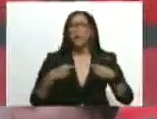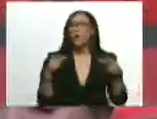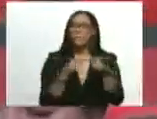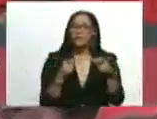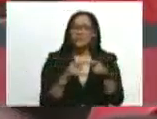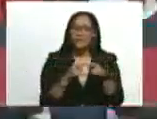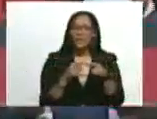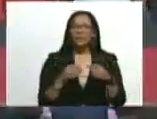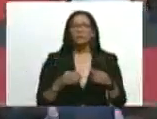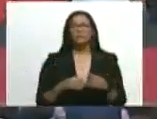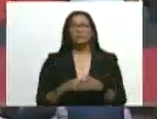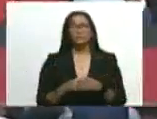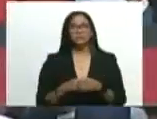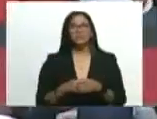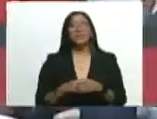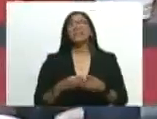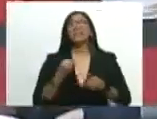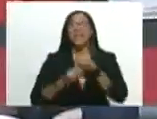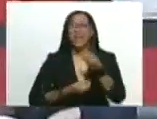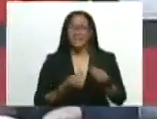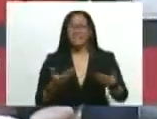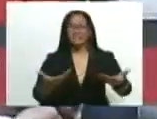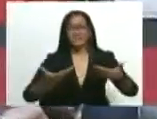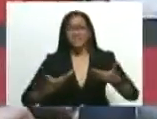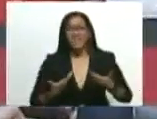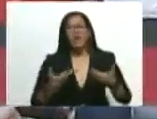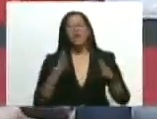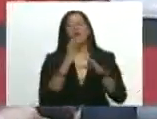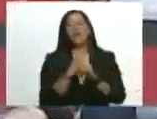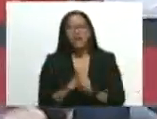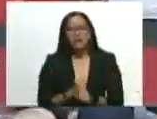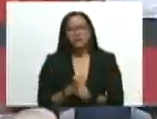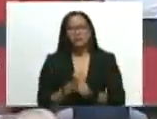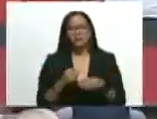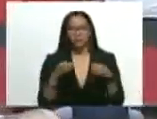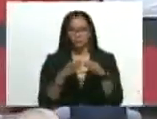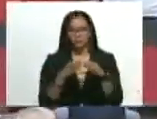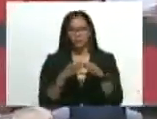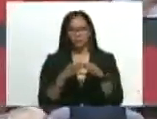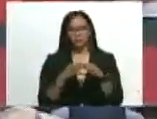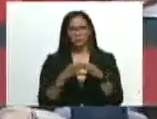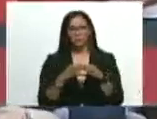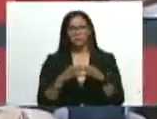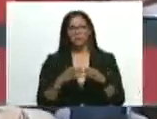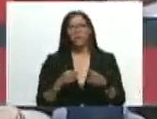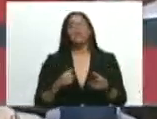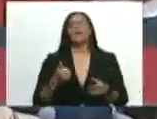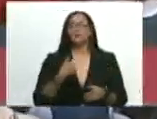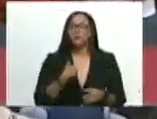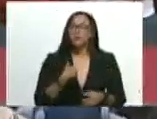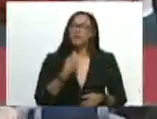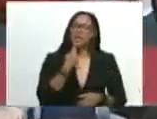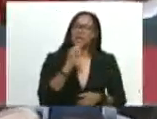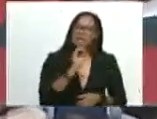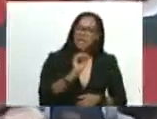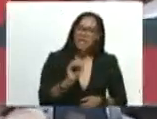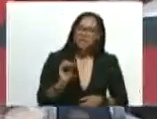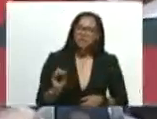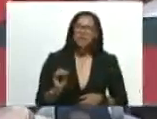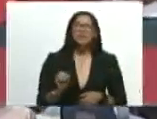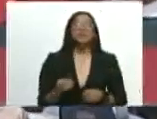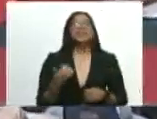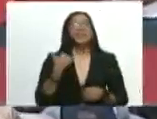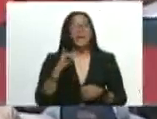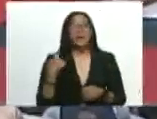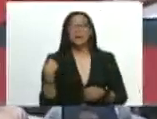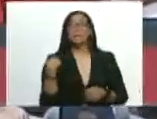compañeras que han recibido la confianza de estos sectores yo le les he dicho que hay